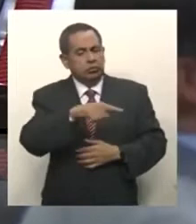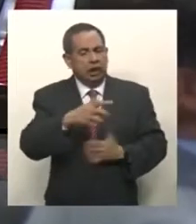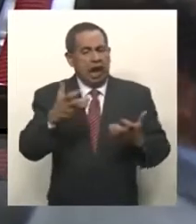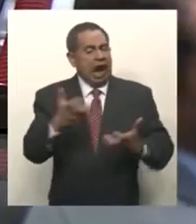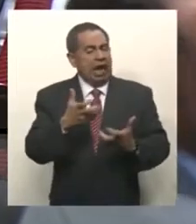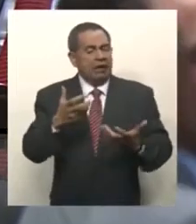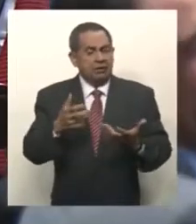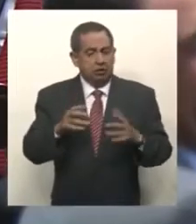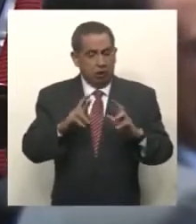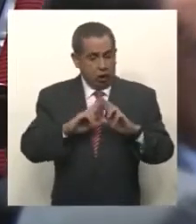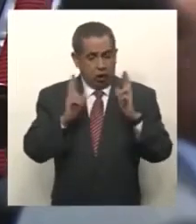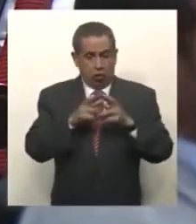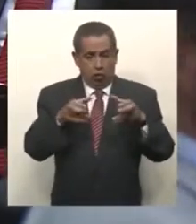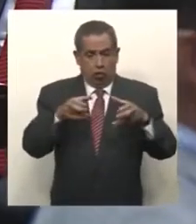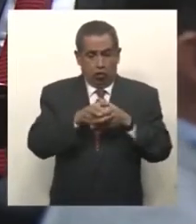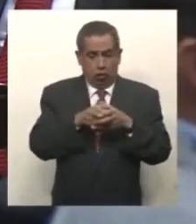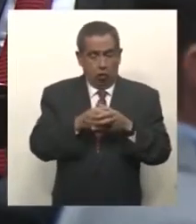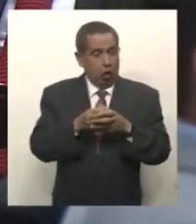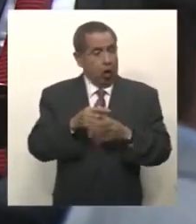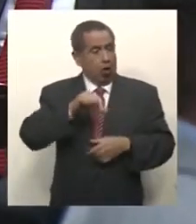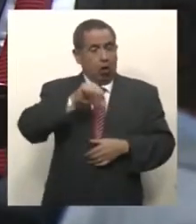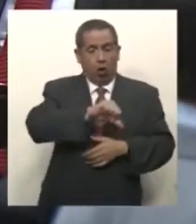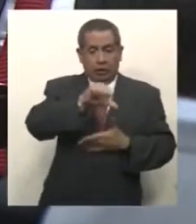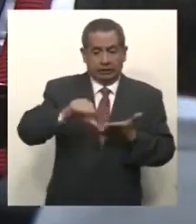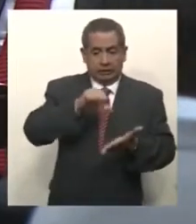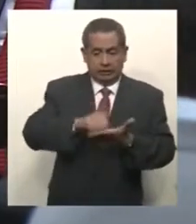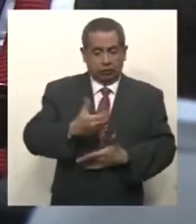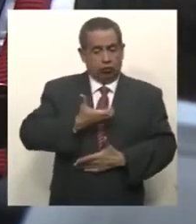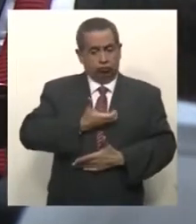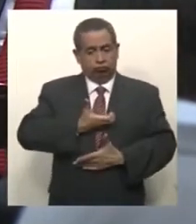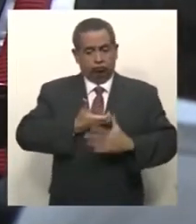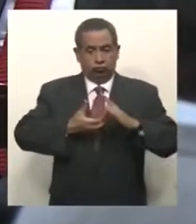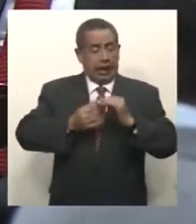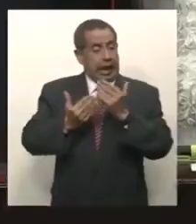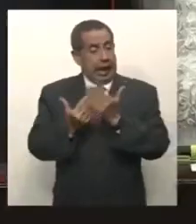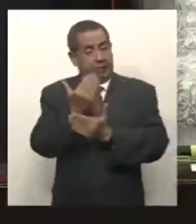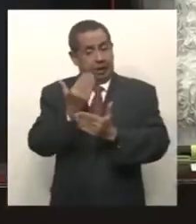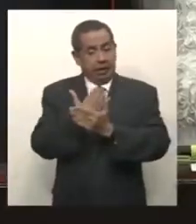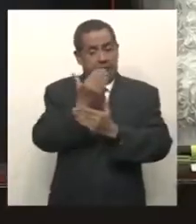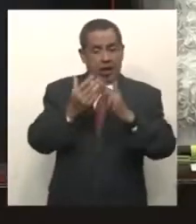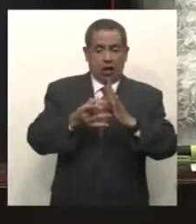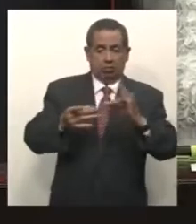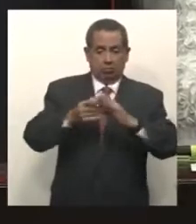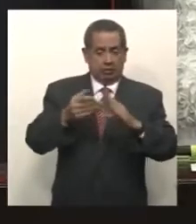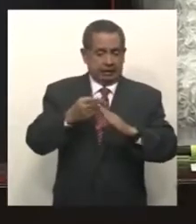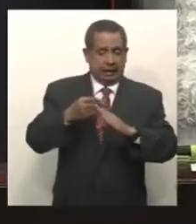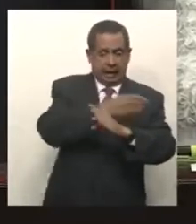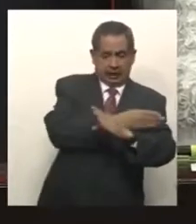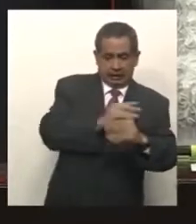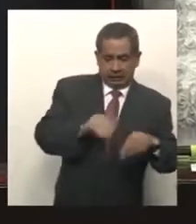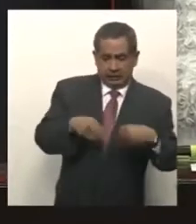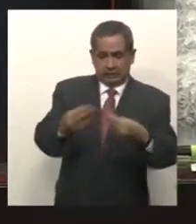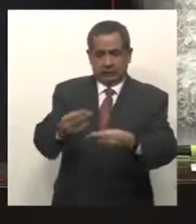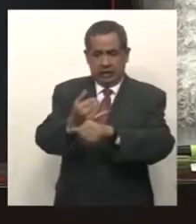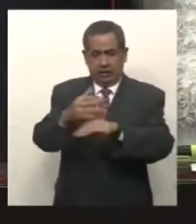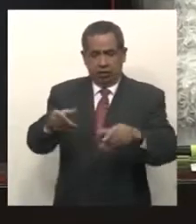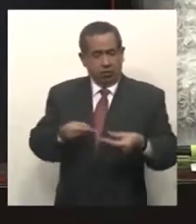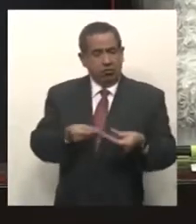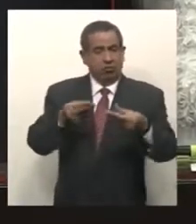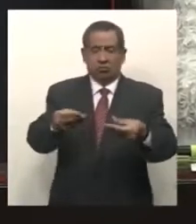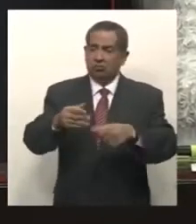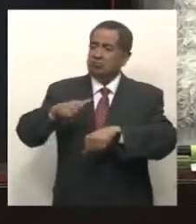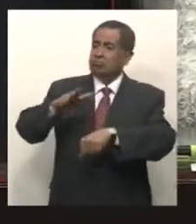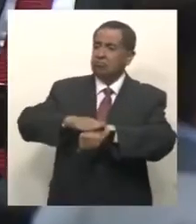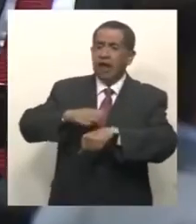una reunión en Palacio Nacional por la mañana antes de entregar el informe,